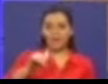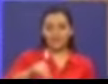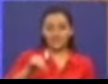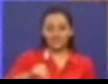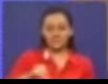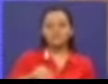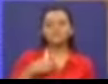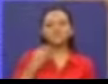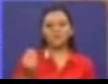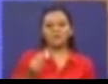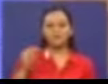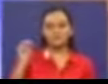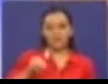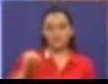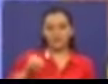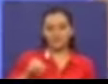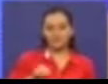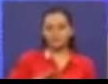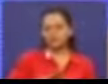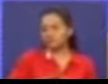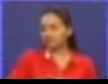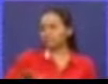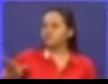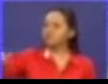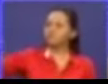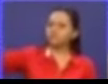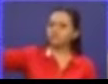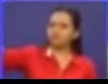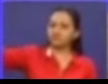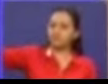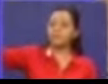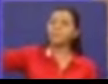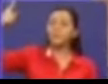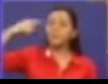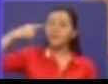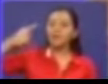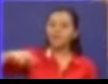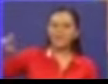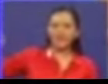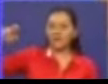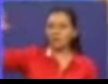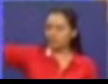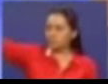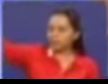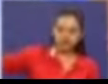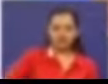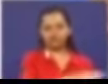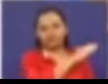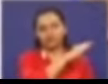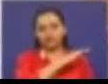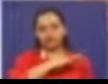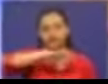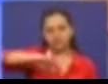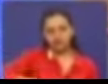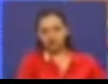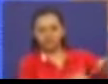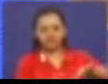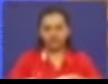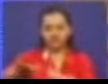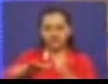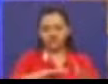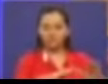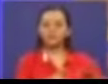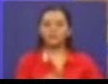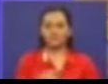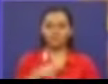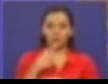rafting, se sube más allá de Serena, la gente del rafting, esa gente que vive feliz, que cuando hacen lo